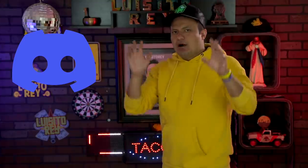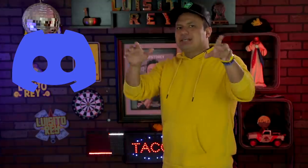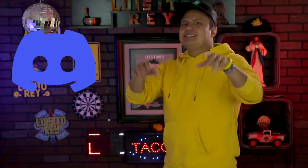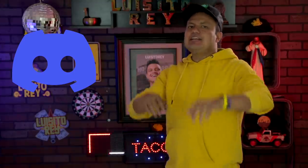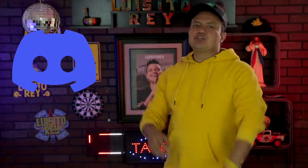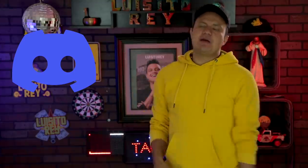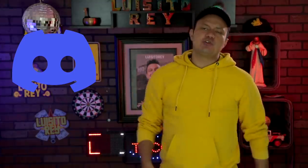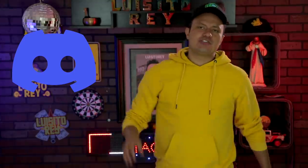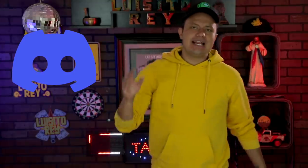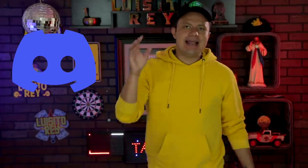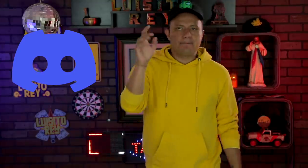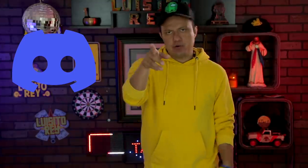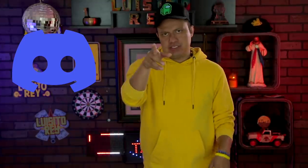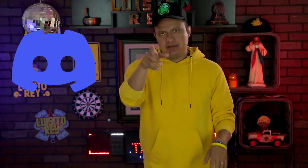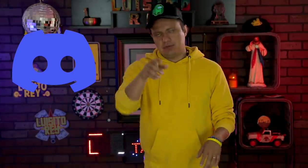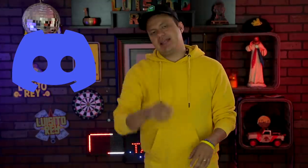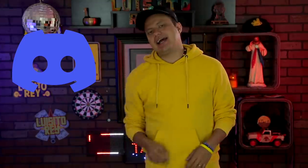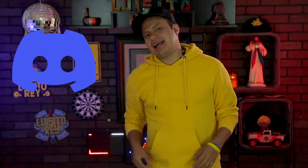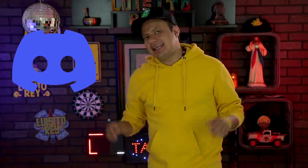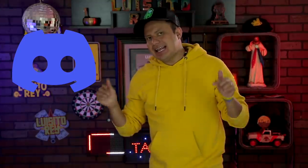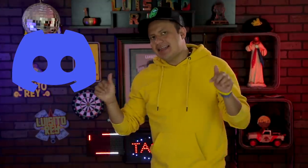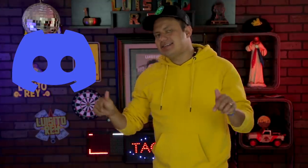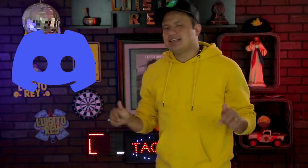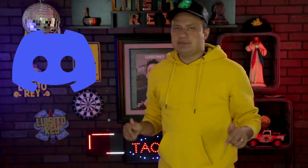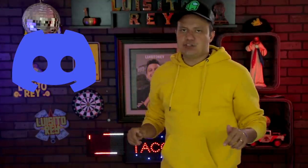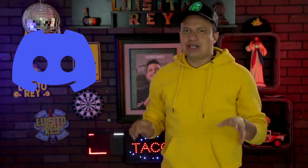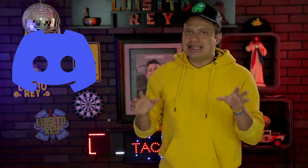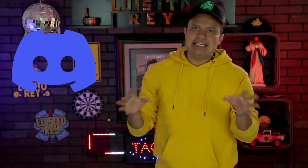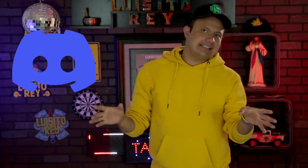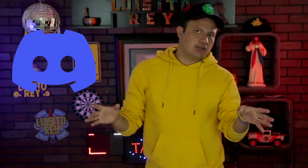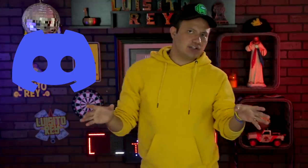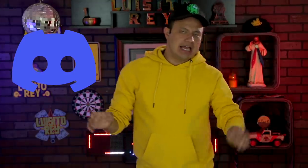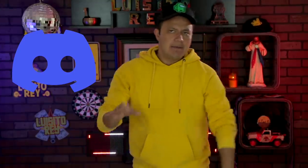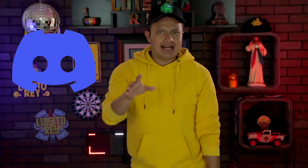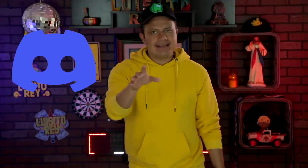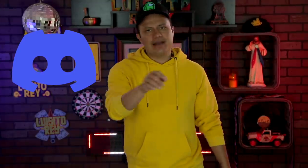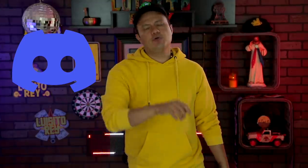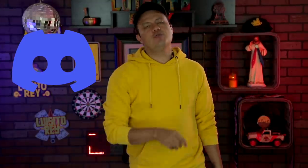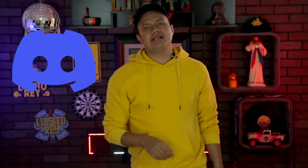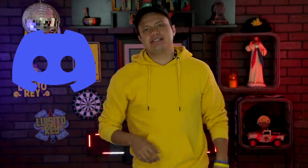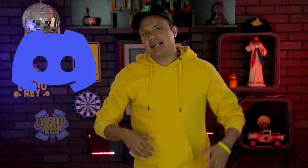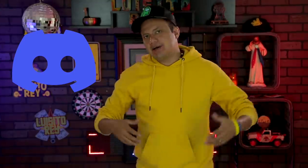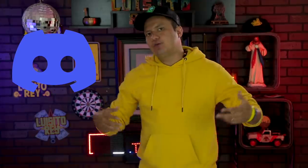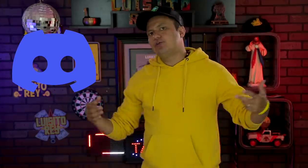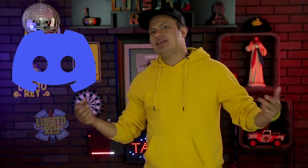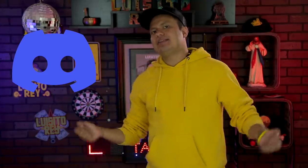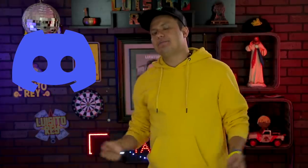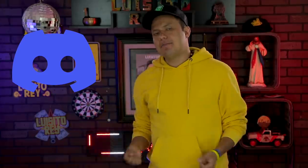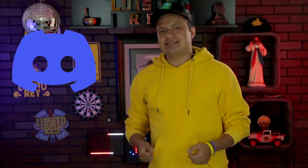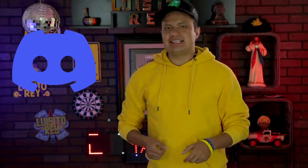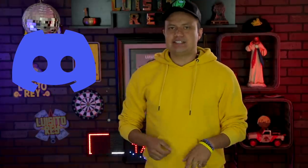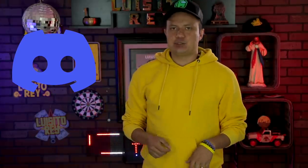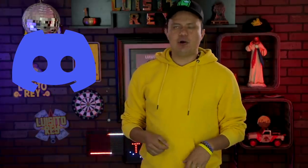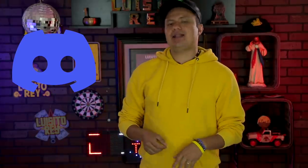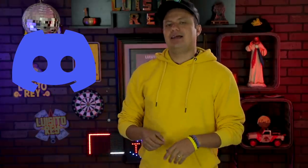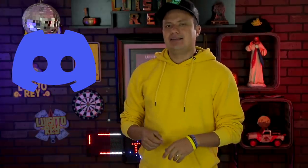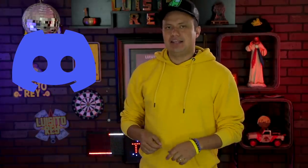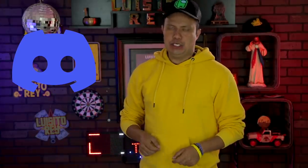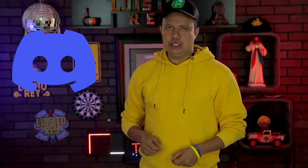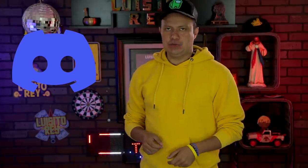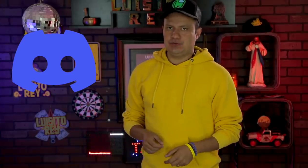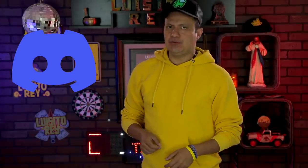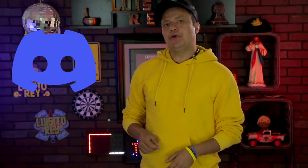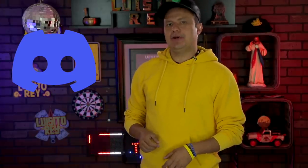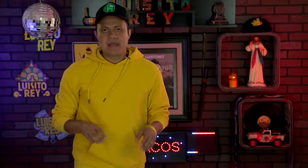Ahora sí Nos vemos en la próxima Te voy a dejar aquí en la descripción el Discord Para que te unas a la comunidad más sensual